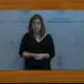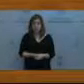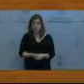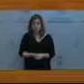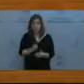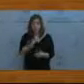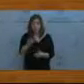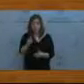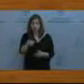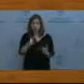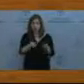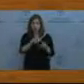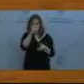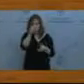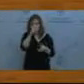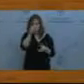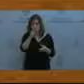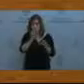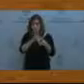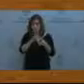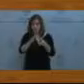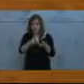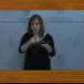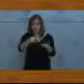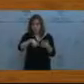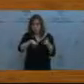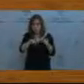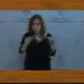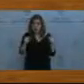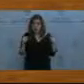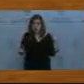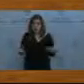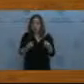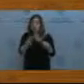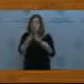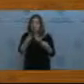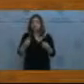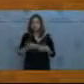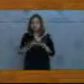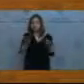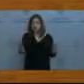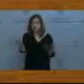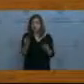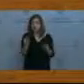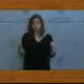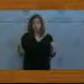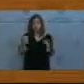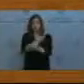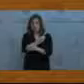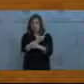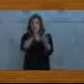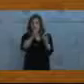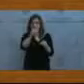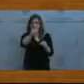Izquierda Unida, el Partido Socialista, nuestros grupos parlamentarios aquí en Asturias públicamente dijimos que no compartíamos el sentido del voto de nuestros